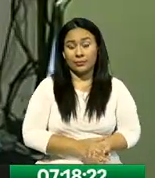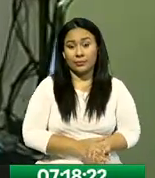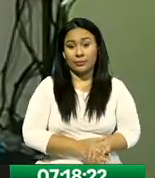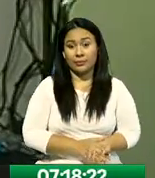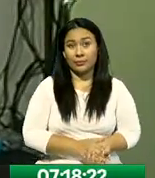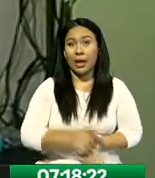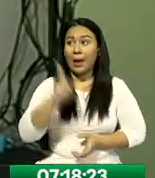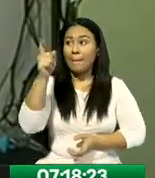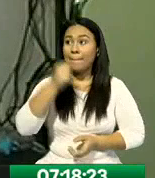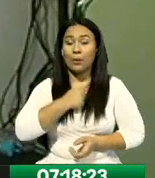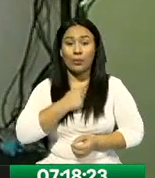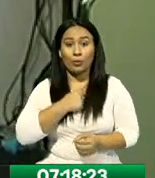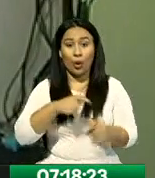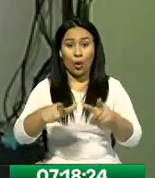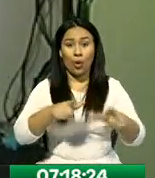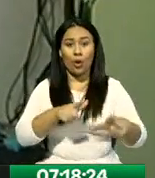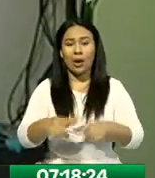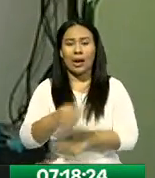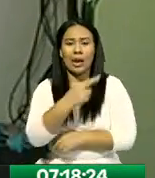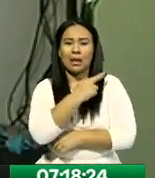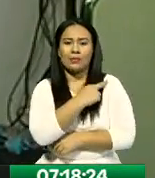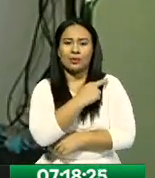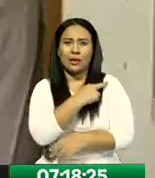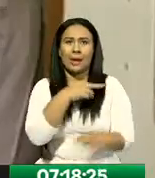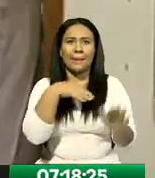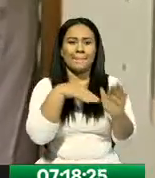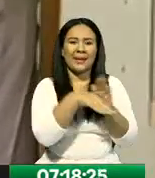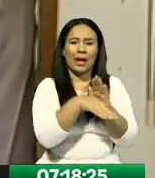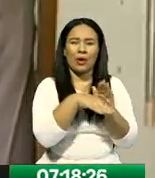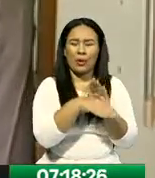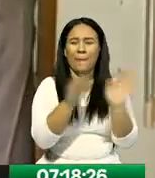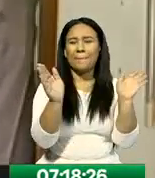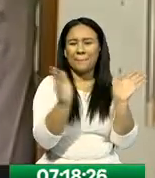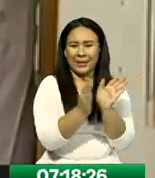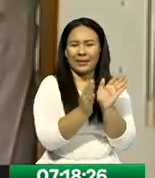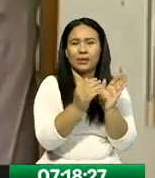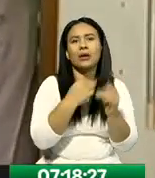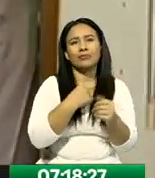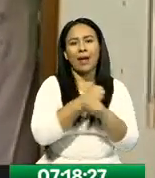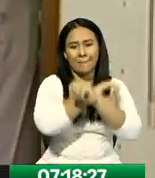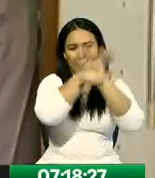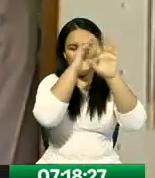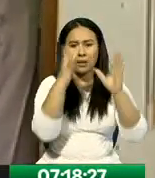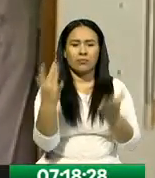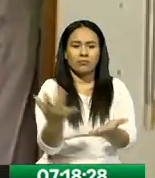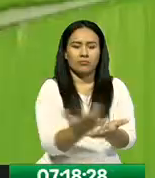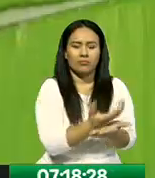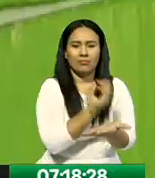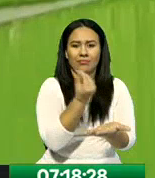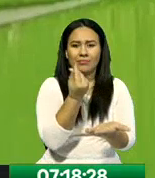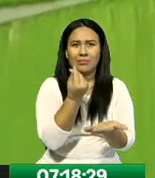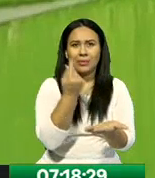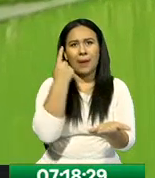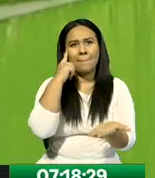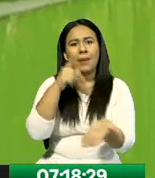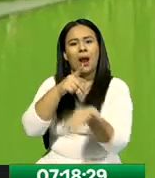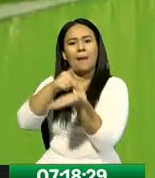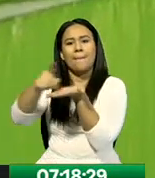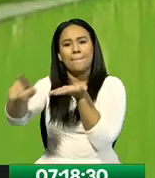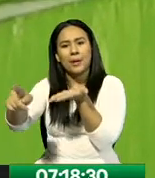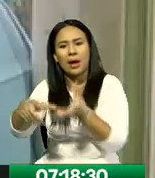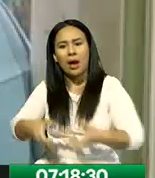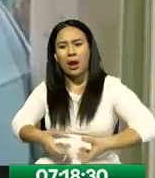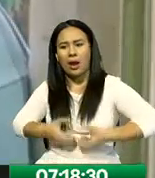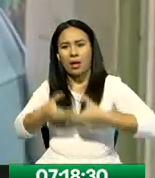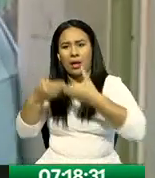El propietario del local es corresponsal bancario, por lo cual esa mañana había cuadrado la cifra que debía